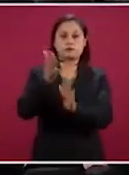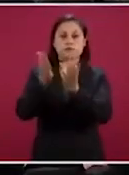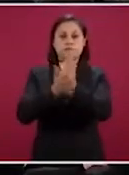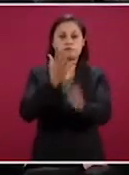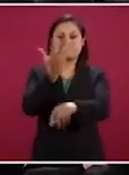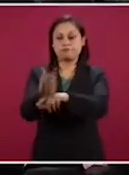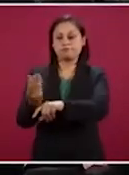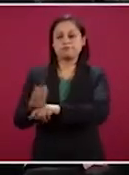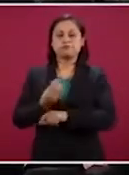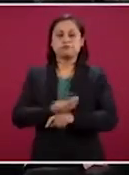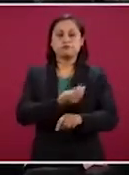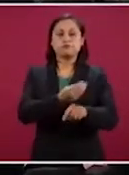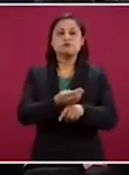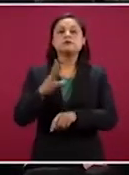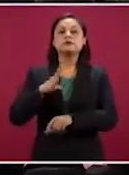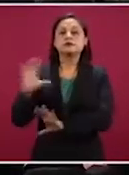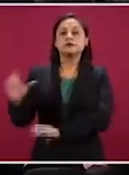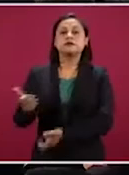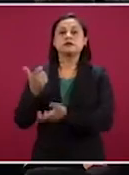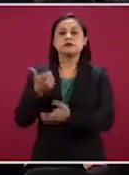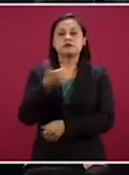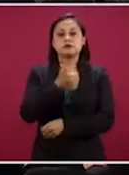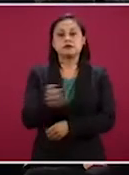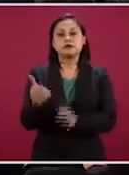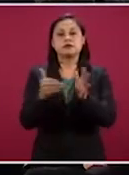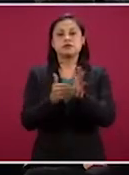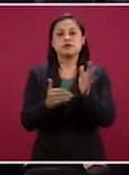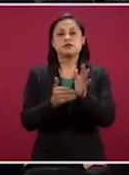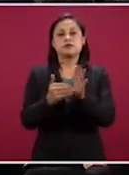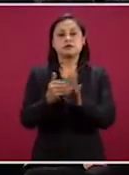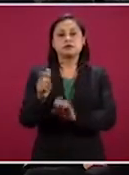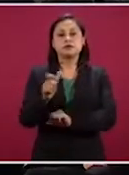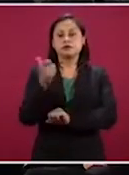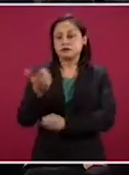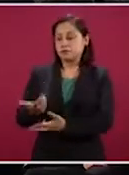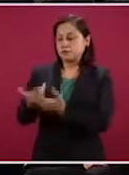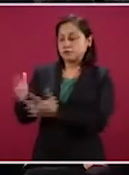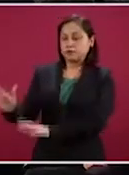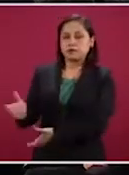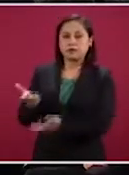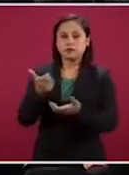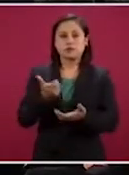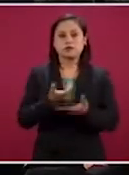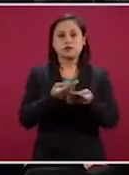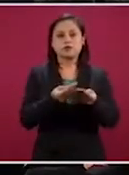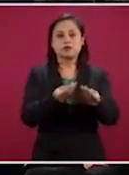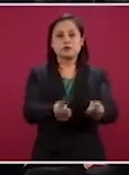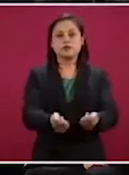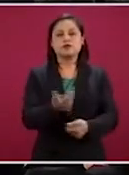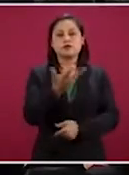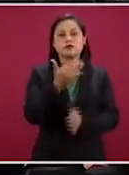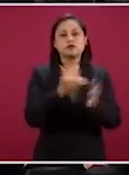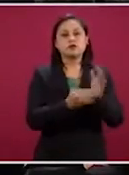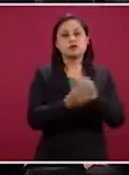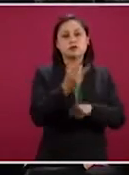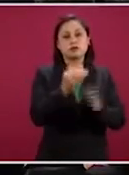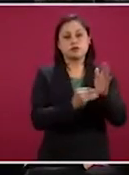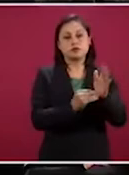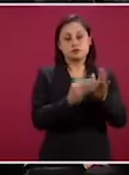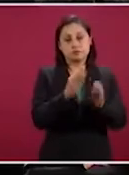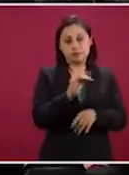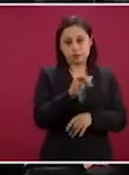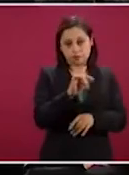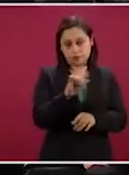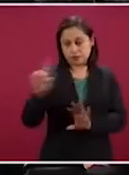con 600 mil millones de pesos de liquidez, que es la diferencia entre los 5.3 billones de pesos que captamos